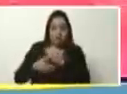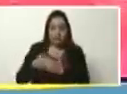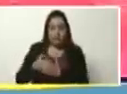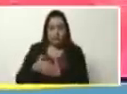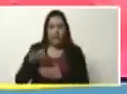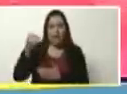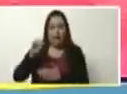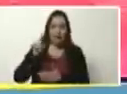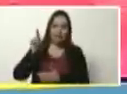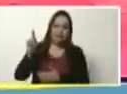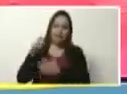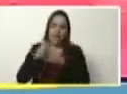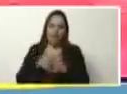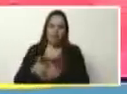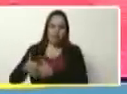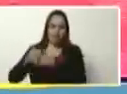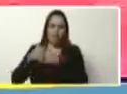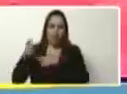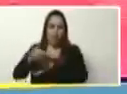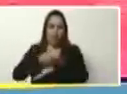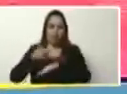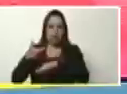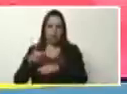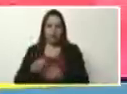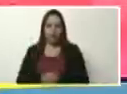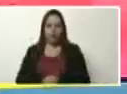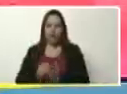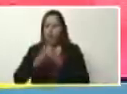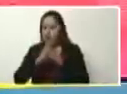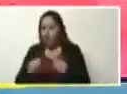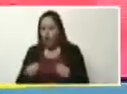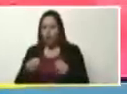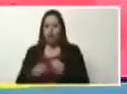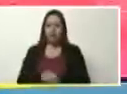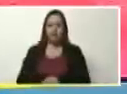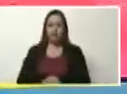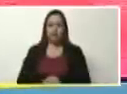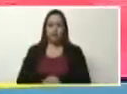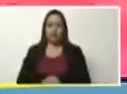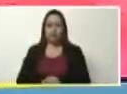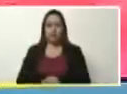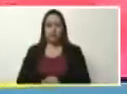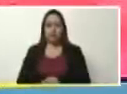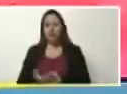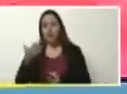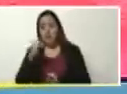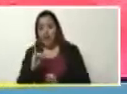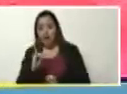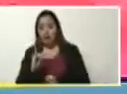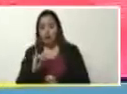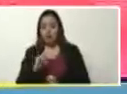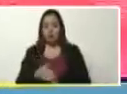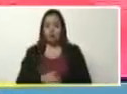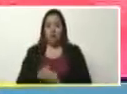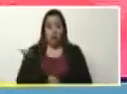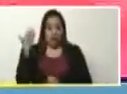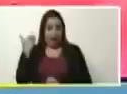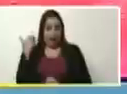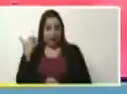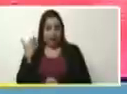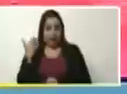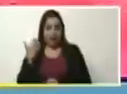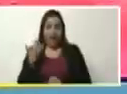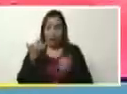imperialismo norteamericano, de todas las conspiraciones, de las que ha habido, de las que